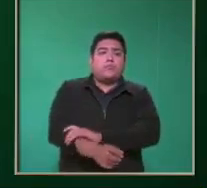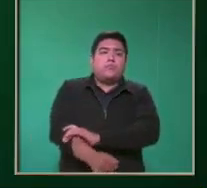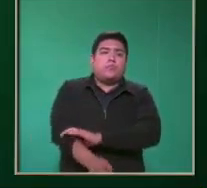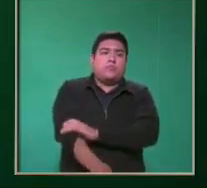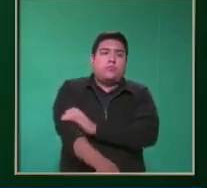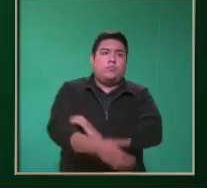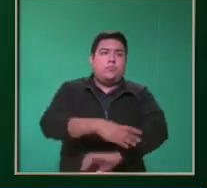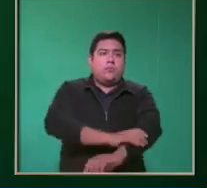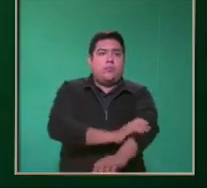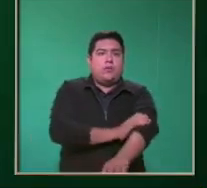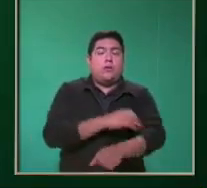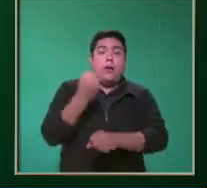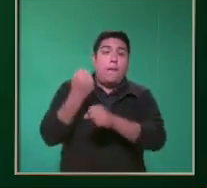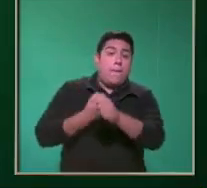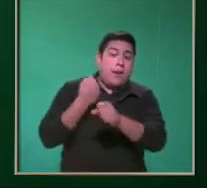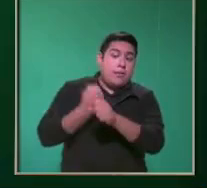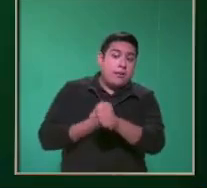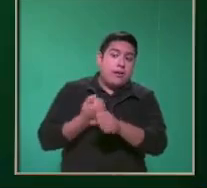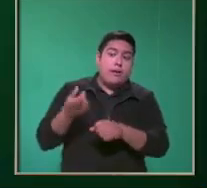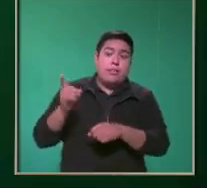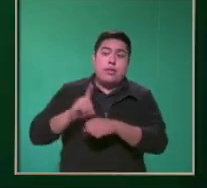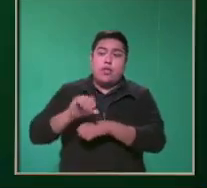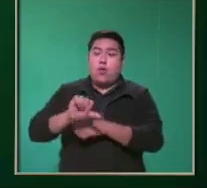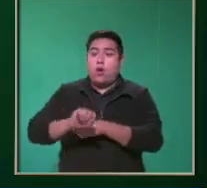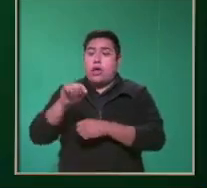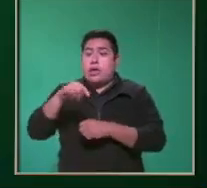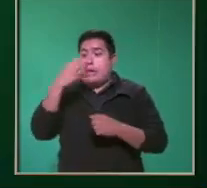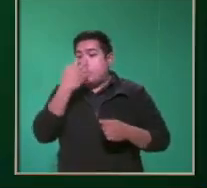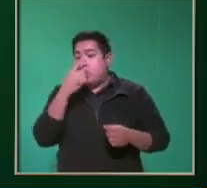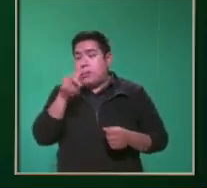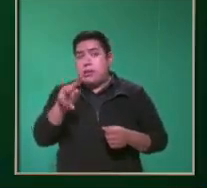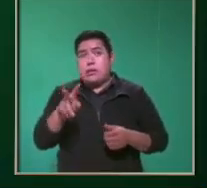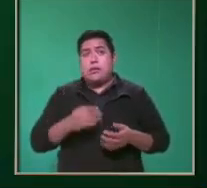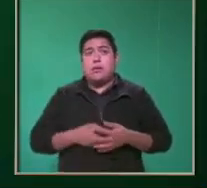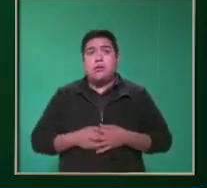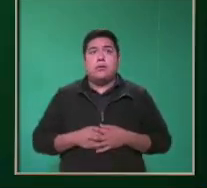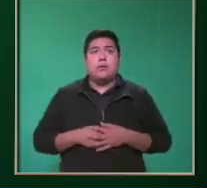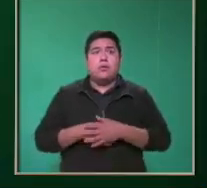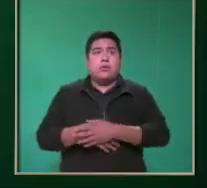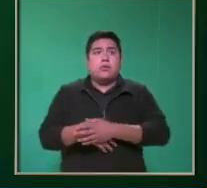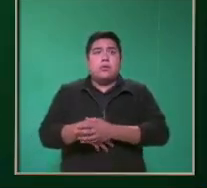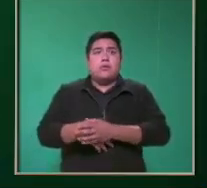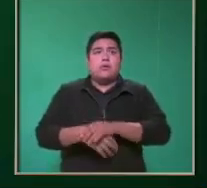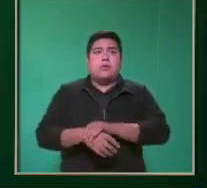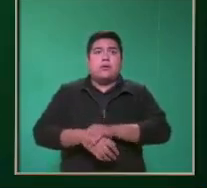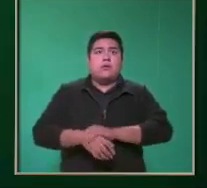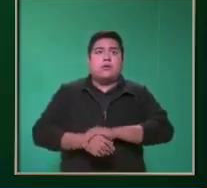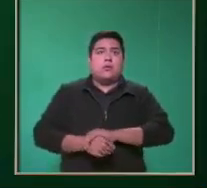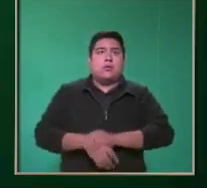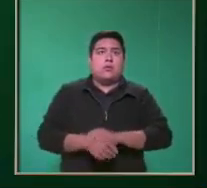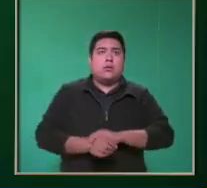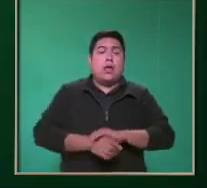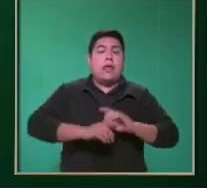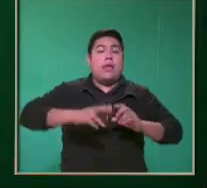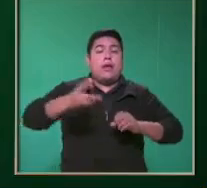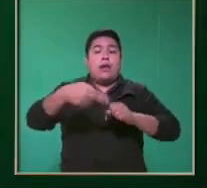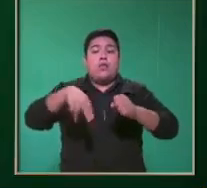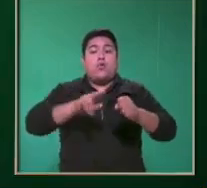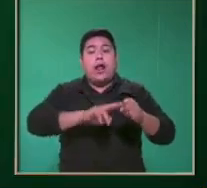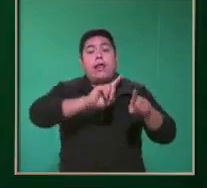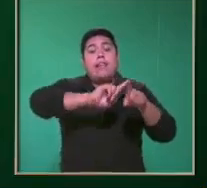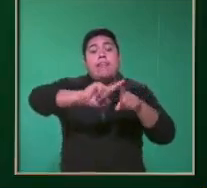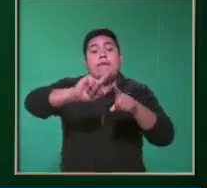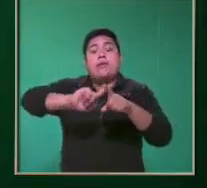lo que vamos a repasar en el día de hoy por Escuela TV. Argumenta que la biodiversidad de la Tierra